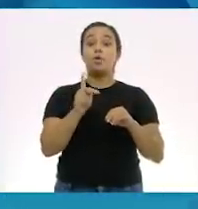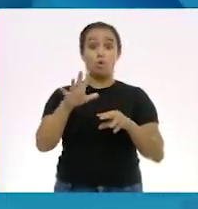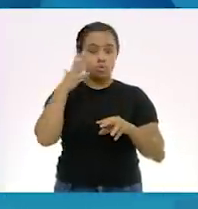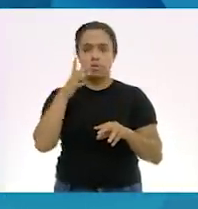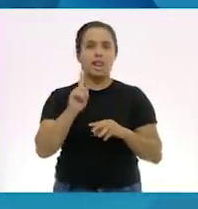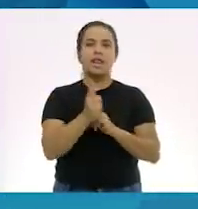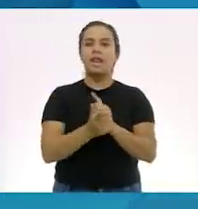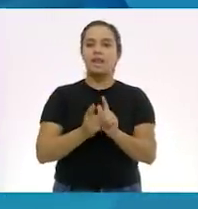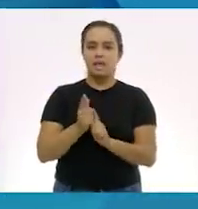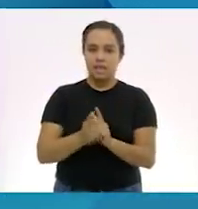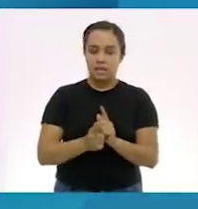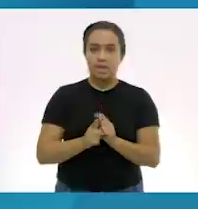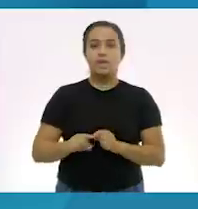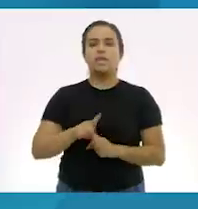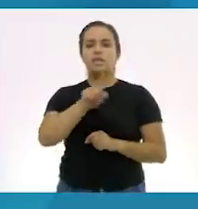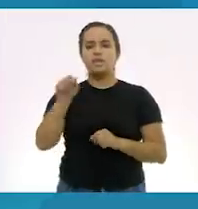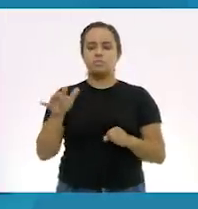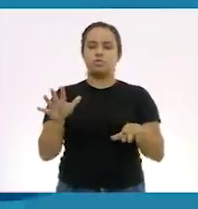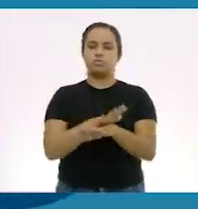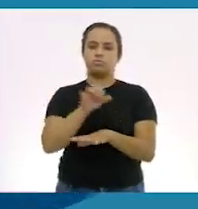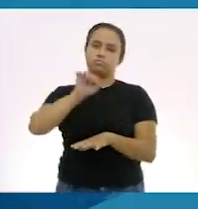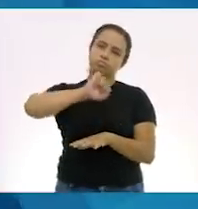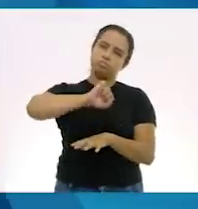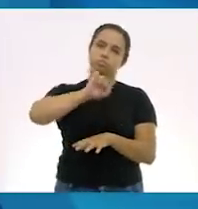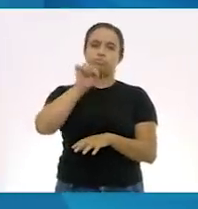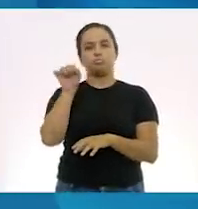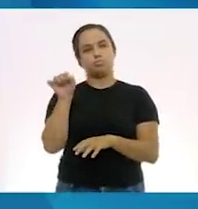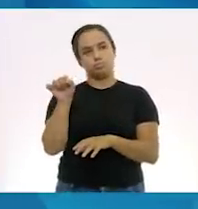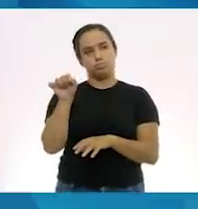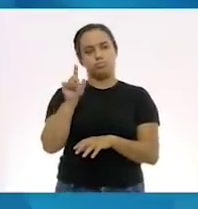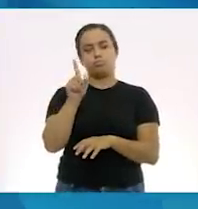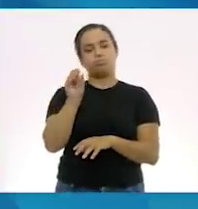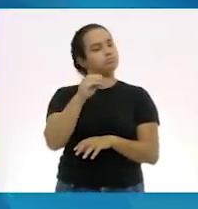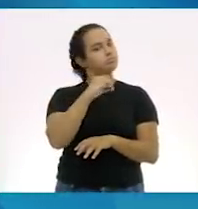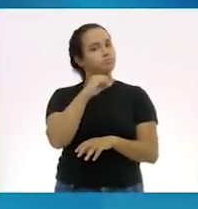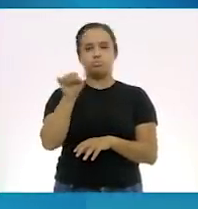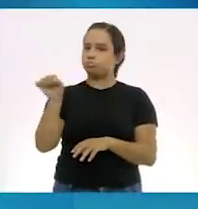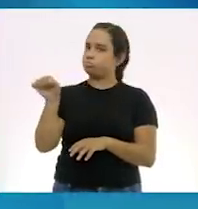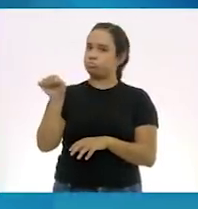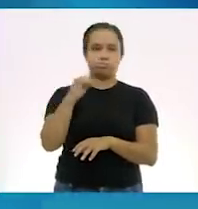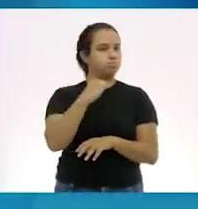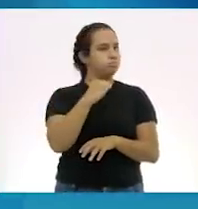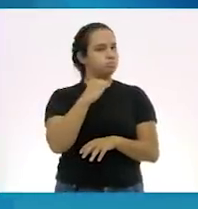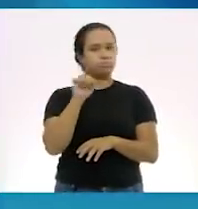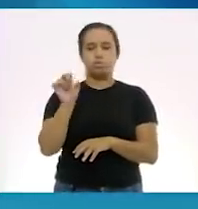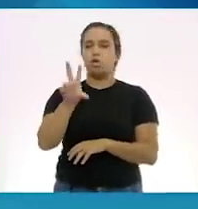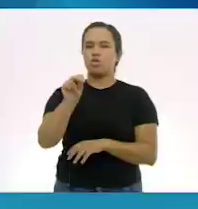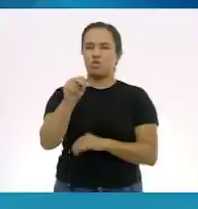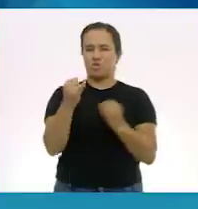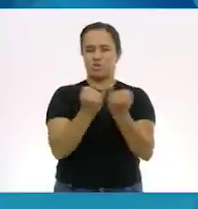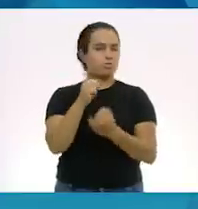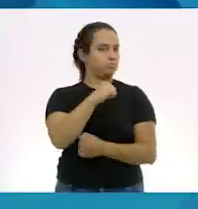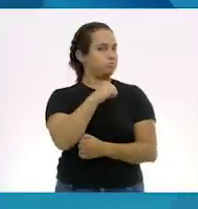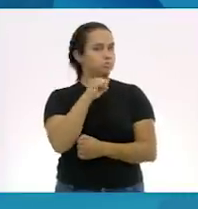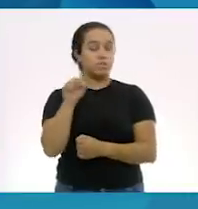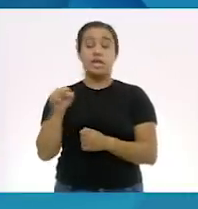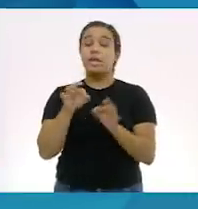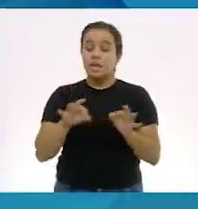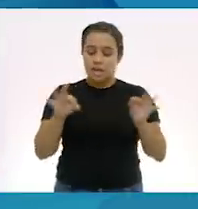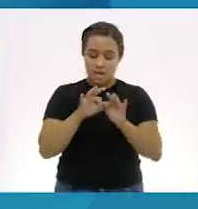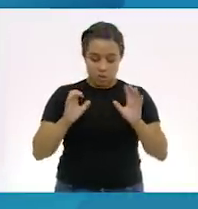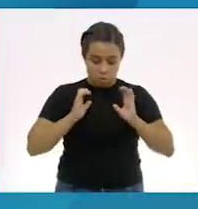movernos calentemos el cuerpo, que lo preparemos para que no nos lastimemos ni lesionemos nada. Entonces vamos a empezar con este